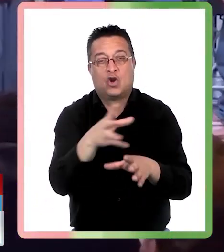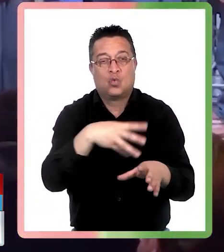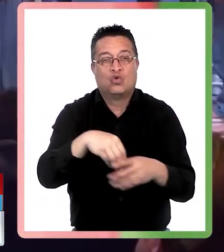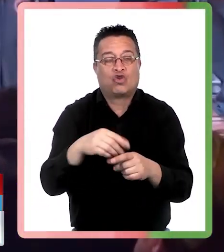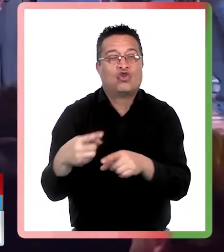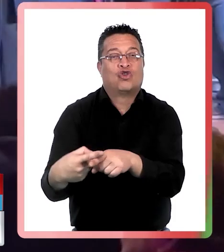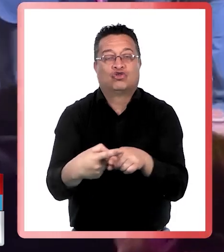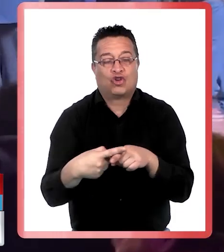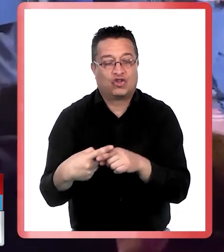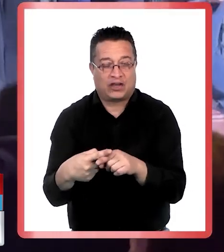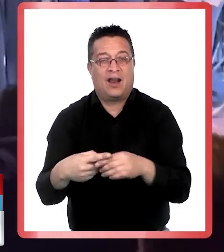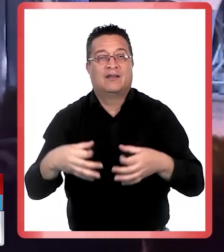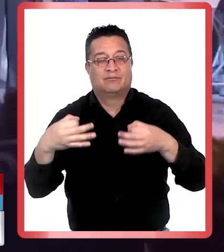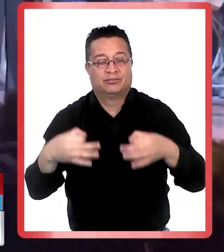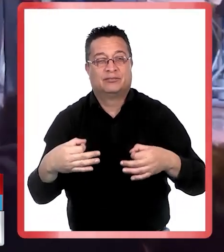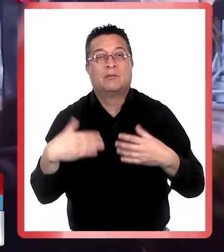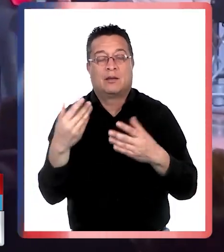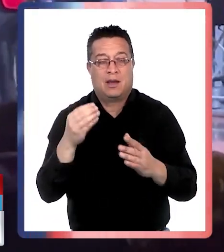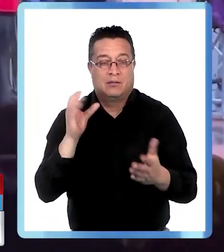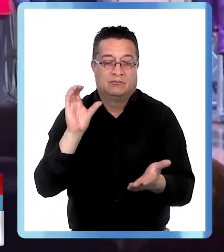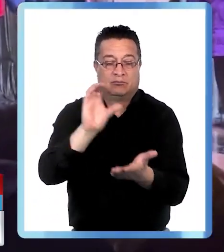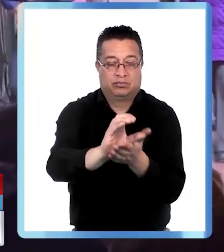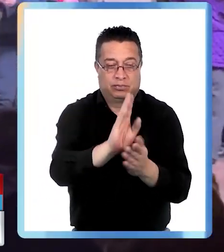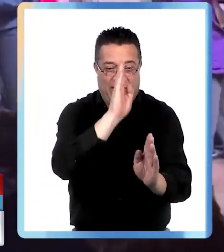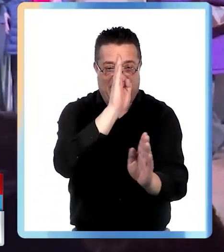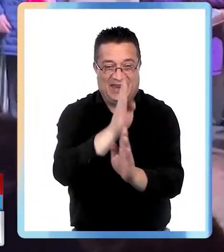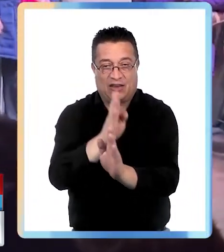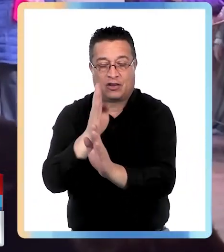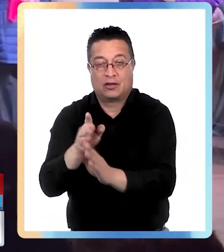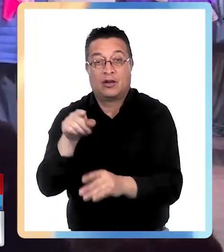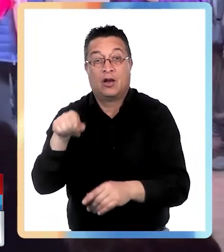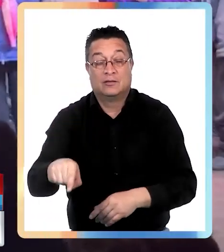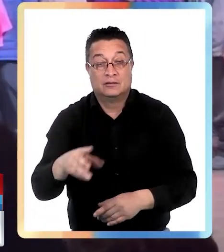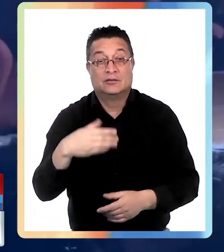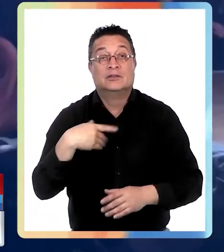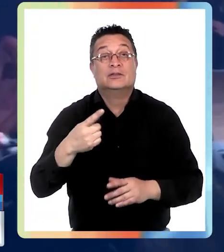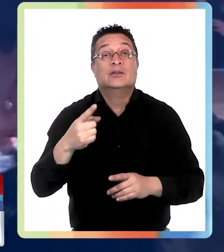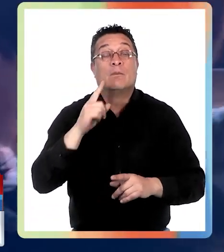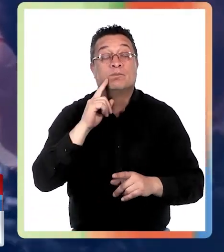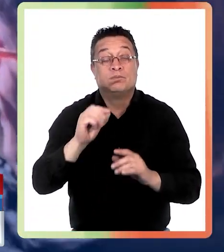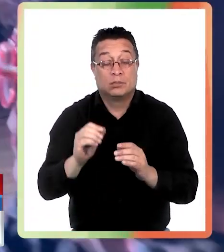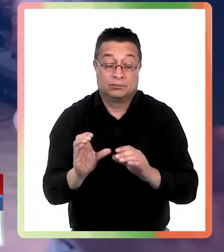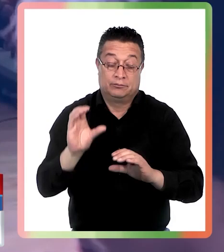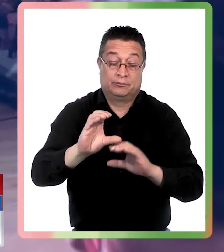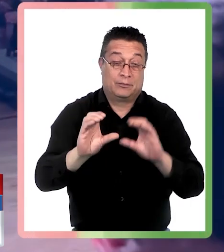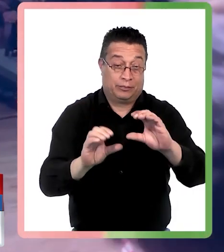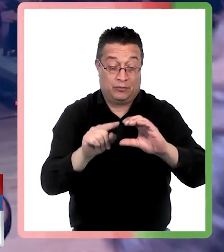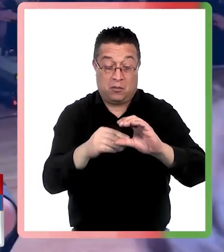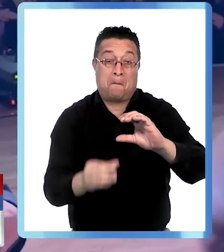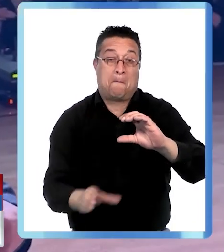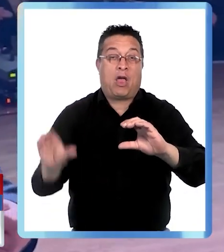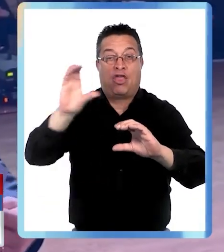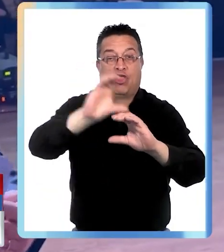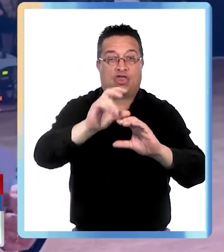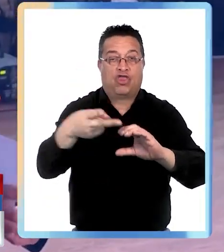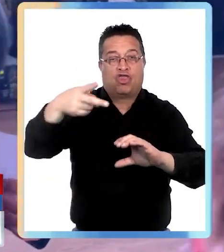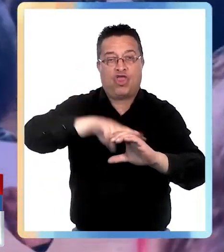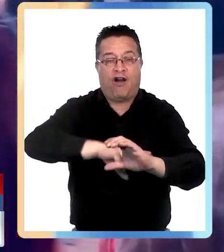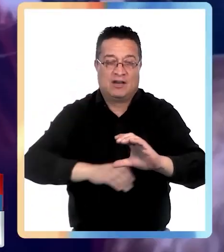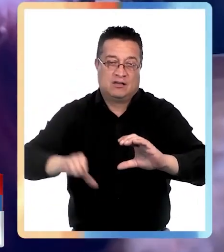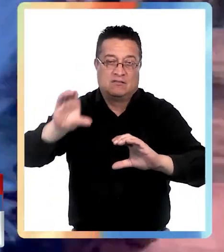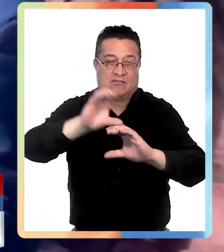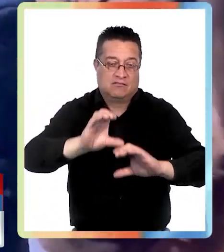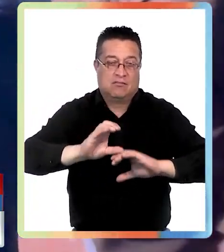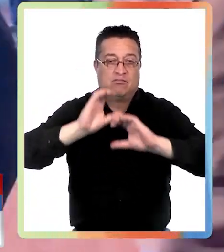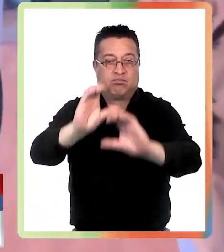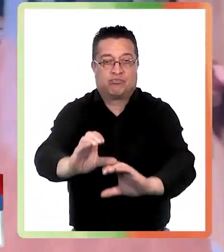garantizar la inclusión social a través del apoyo financiero directo cantidad de recursos destinados se duplicó respecto al año anterior